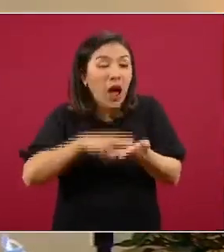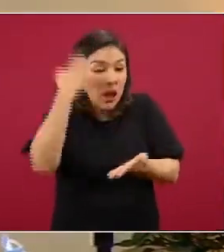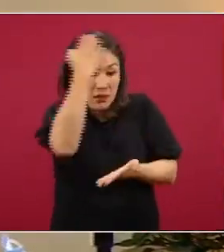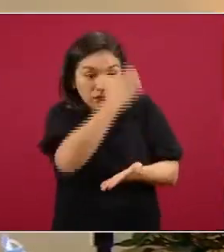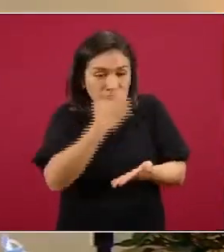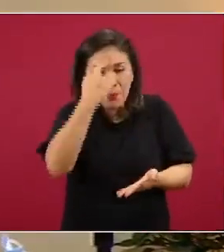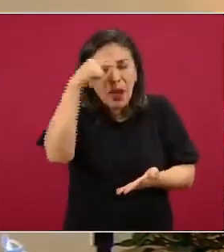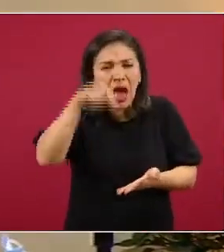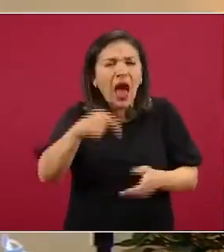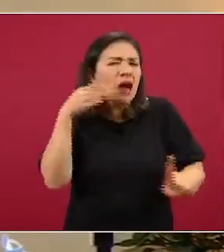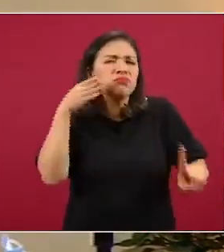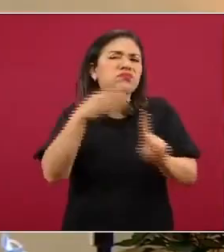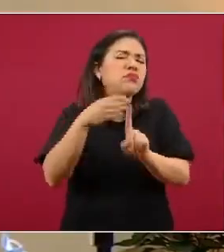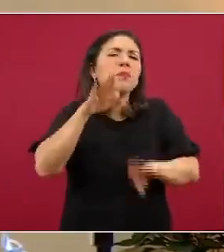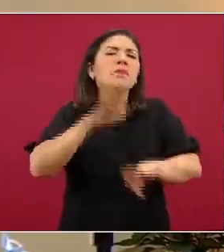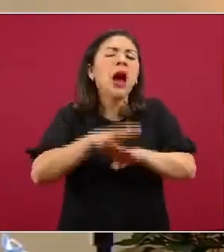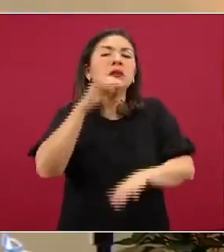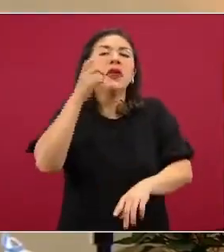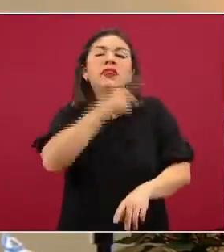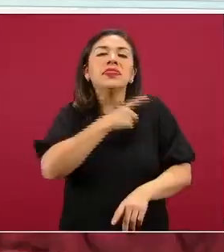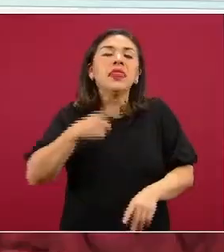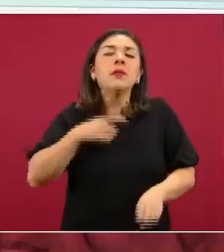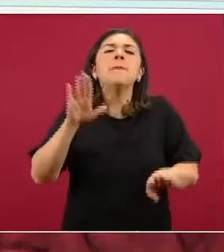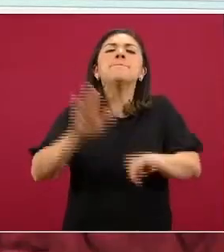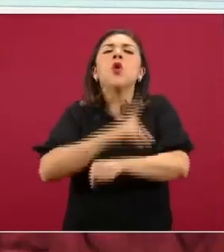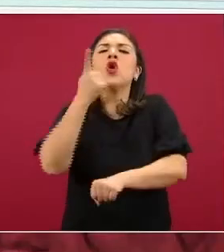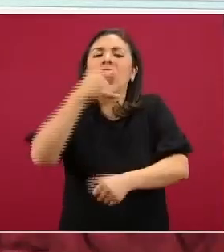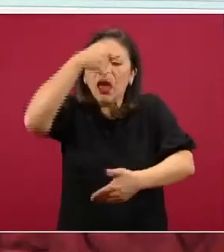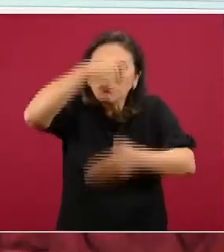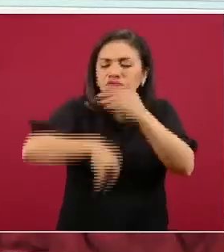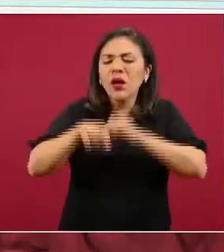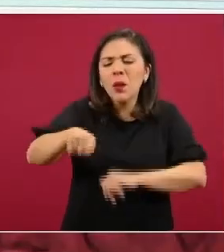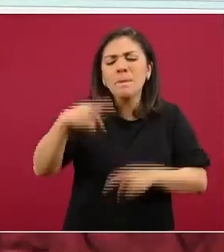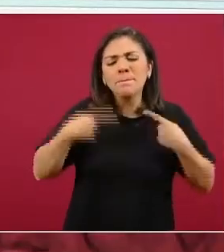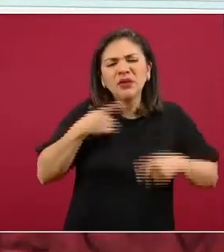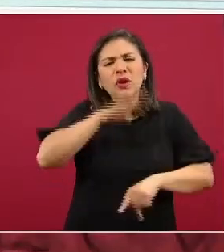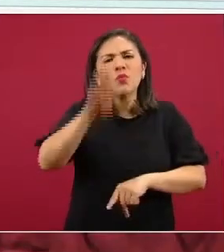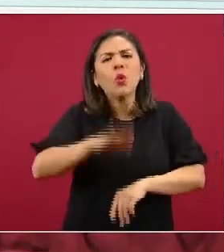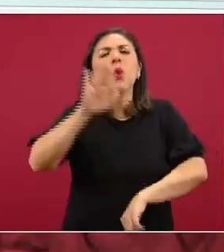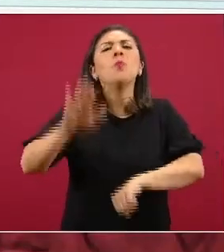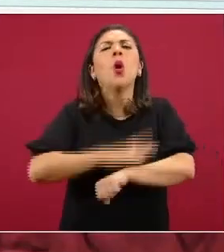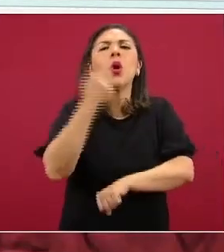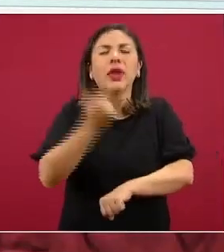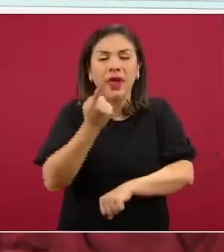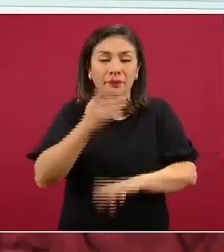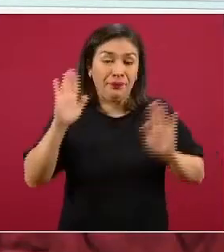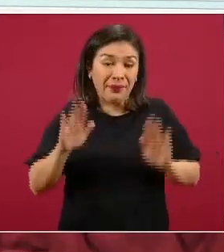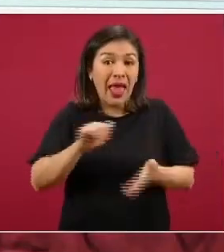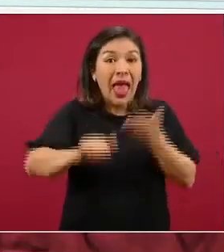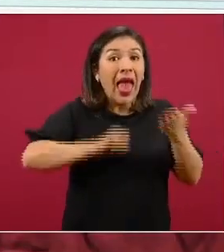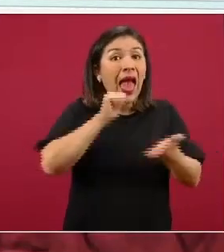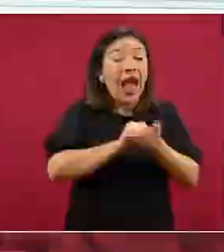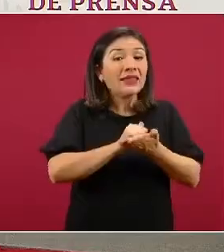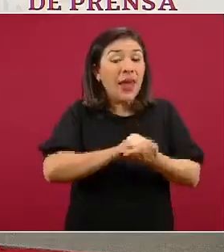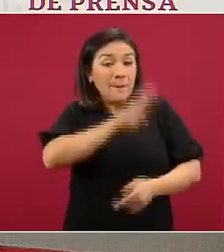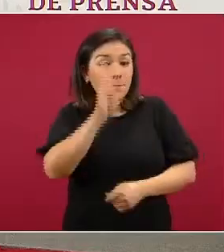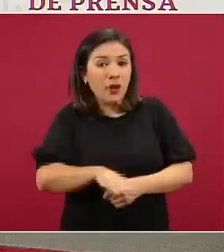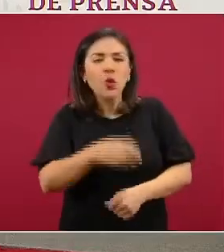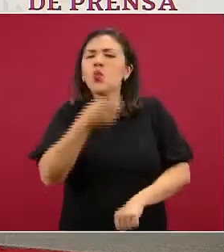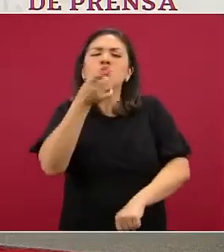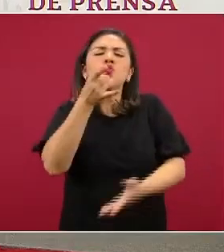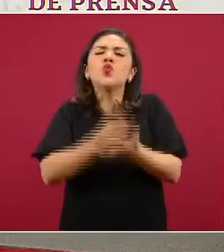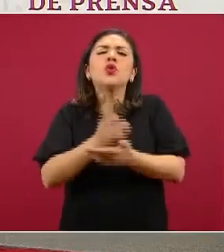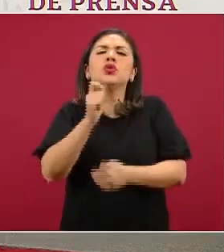está enfocado principalmente también a identificar las causas. El acta de defunción es un instrumento administrativo y no